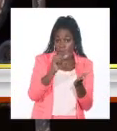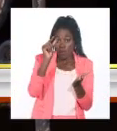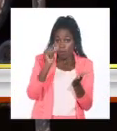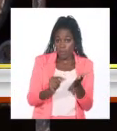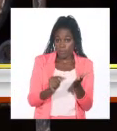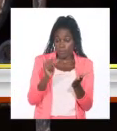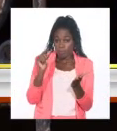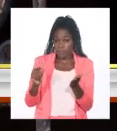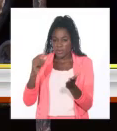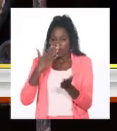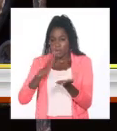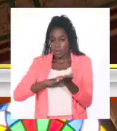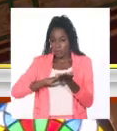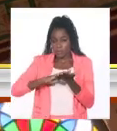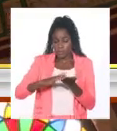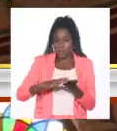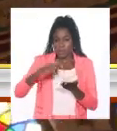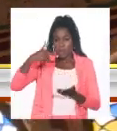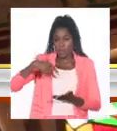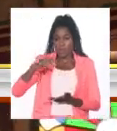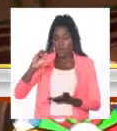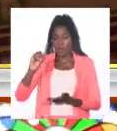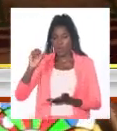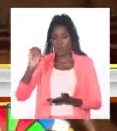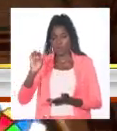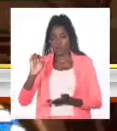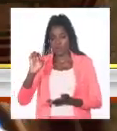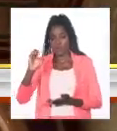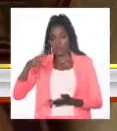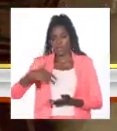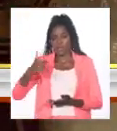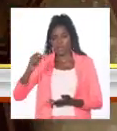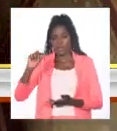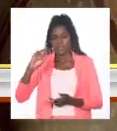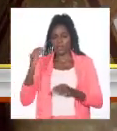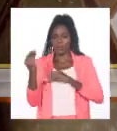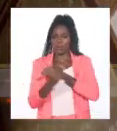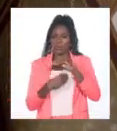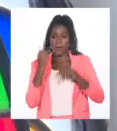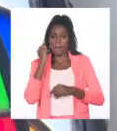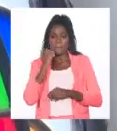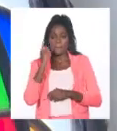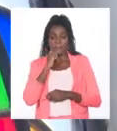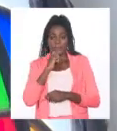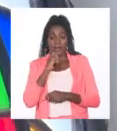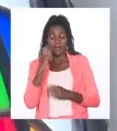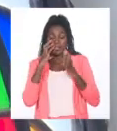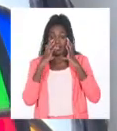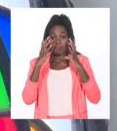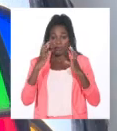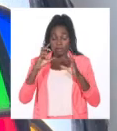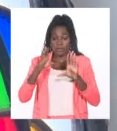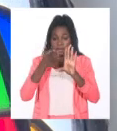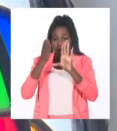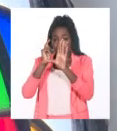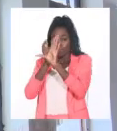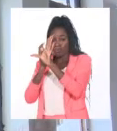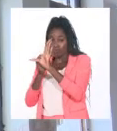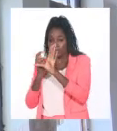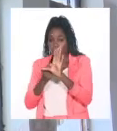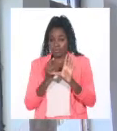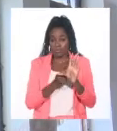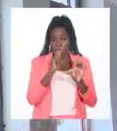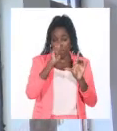consignatario y prestamista José García de la Noceda se convertía en el más valioso exponente de la arquitectura doméstica local. Por